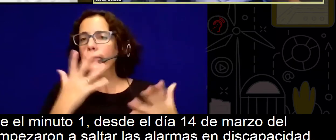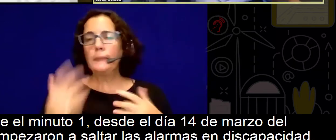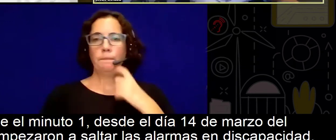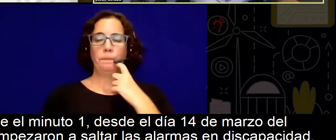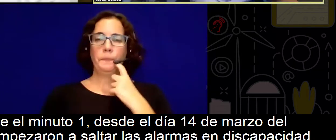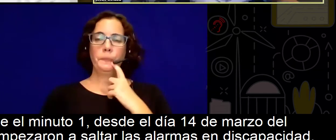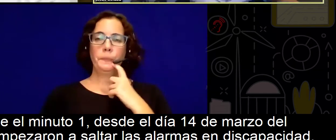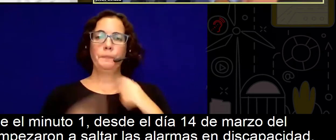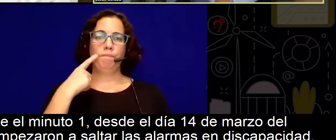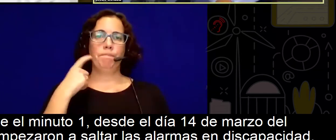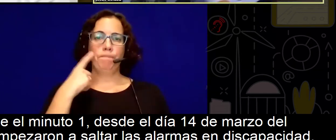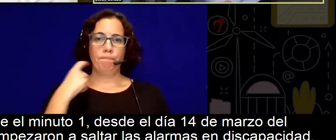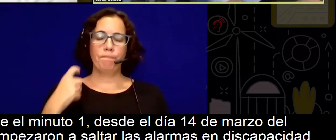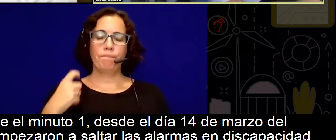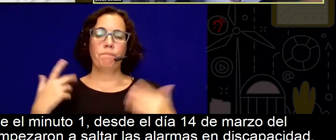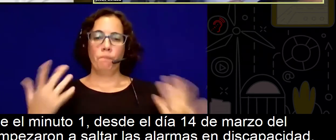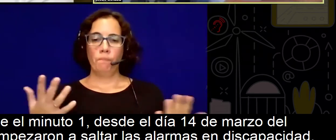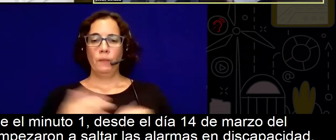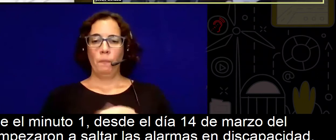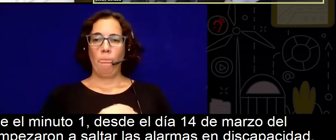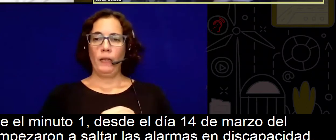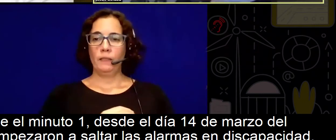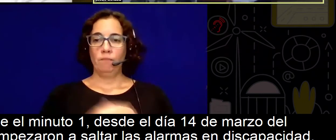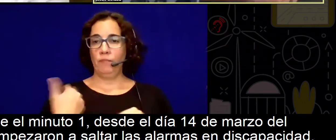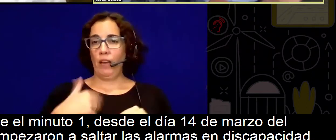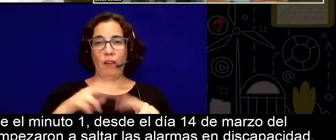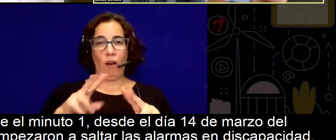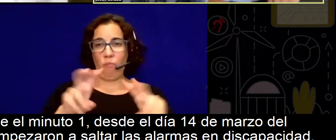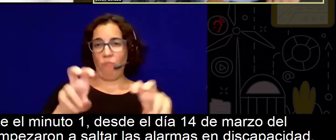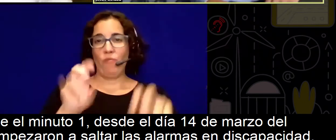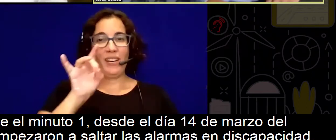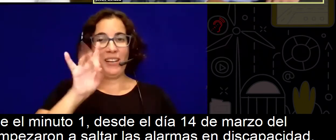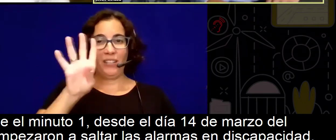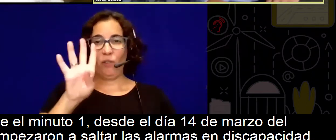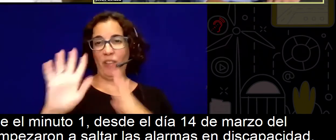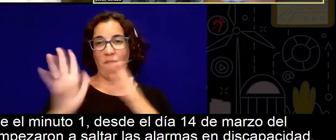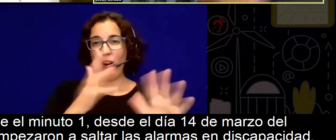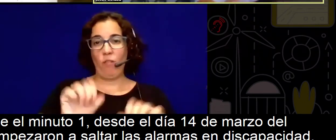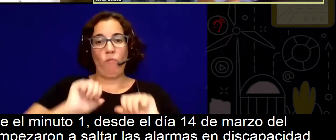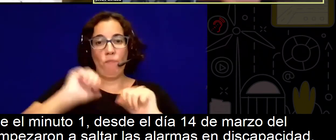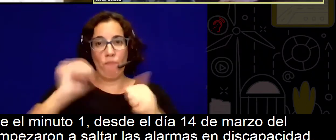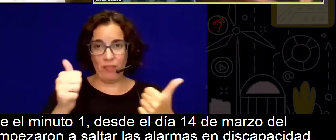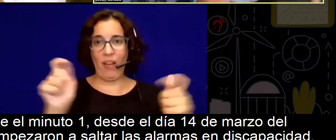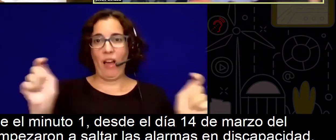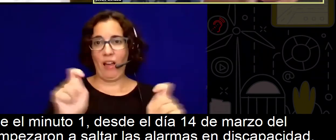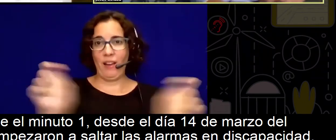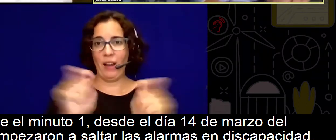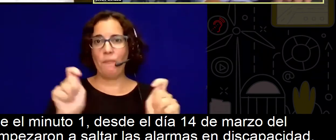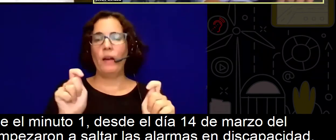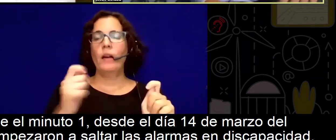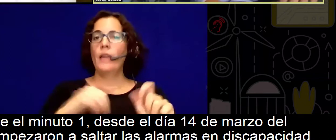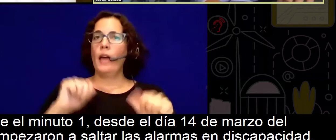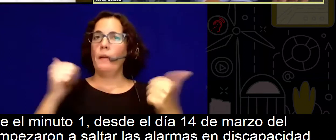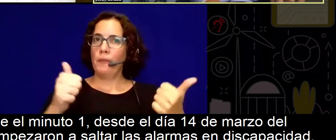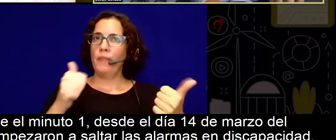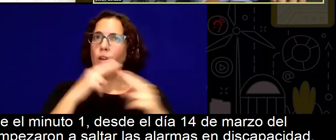pues mira, desde el minuto 1, desde el día 14 de marzo del estado de alarma, empezaron a saltar las alarmas precisamente